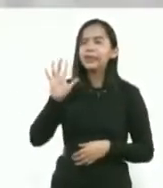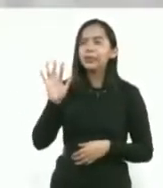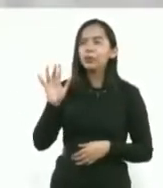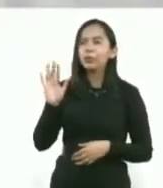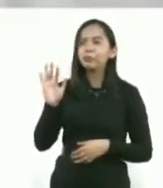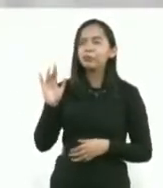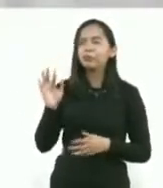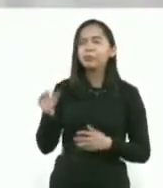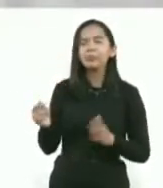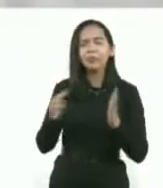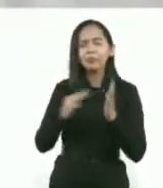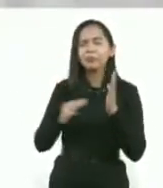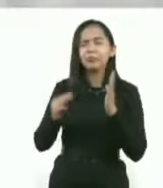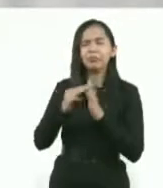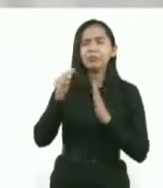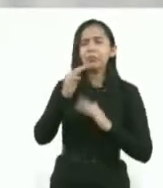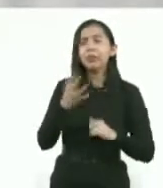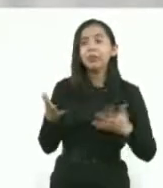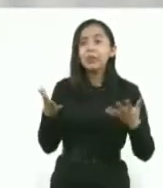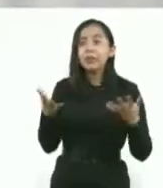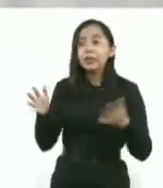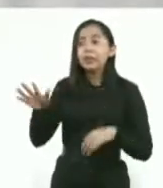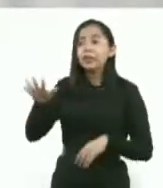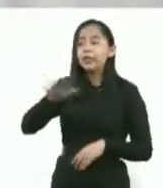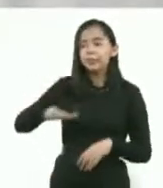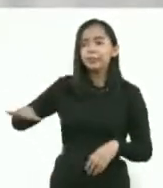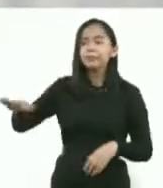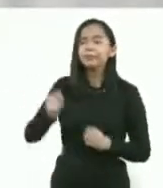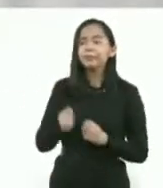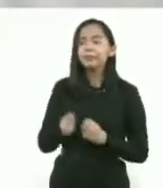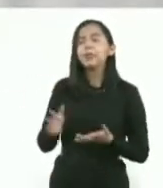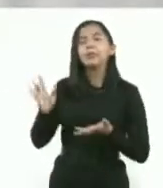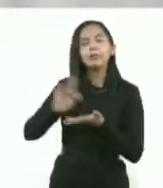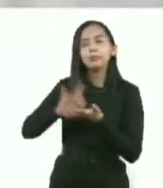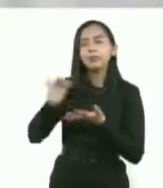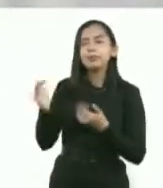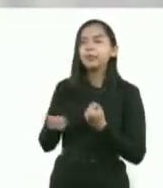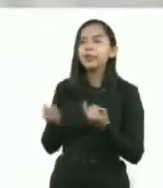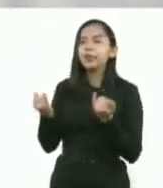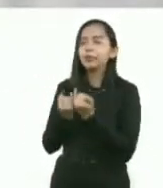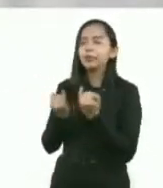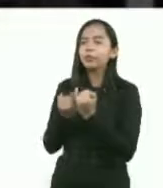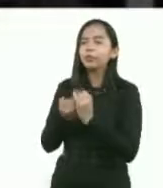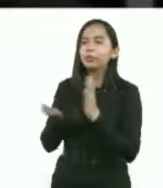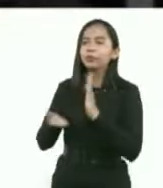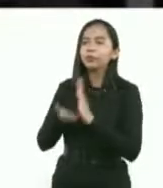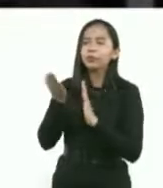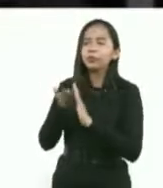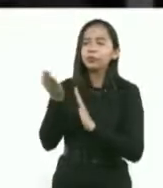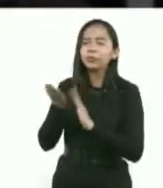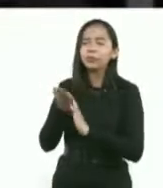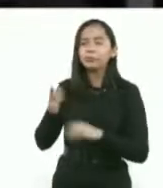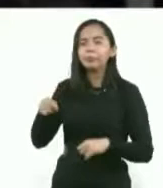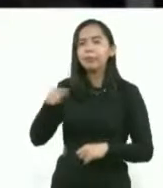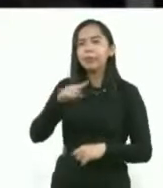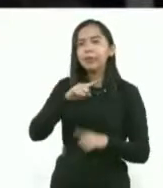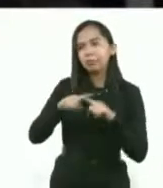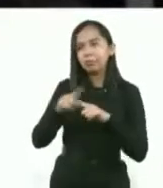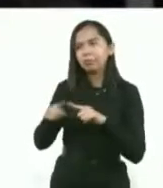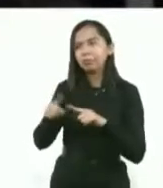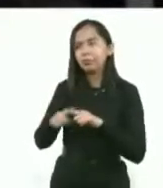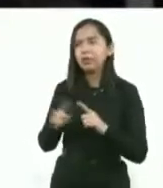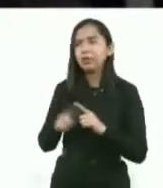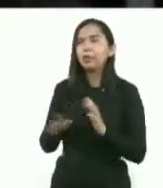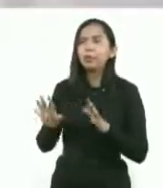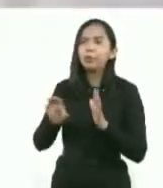bosque de Chapultepec. Y nosotros al mismo tiempo complementamos con las obras que hemos determinado desde el gobierno de la ciudad, como